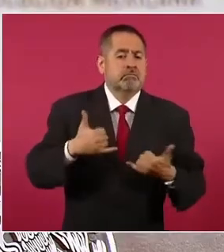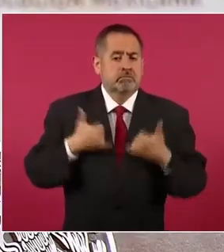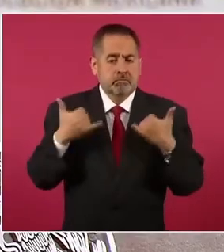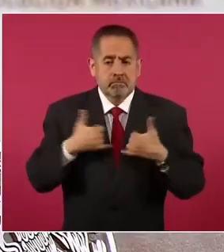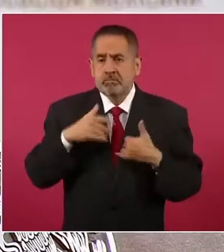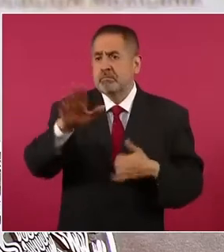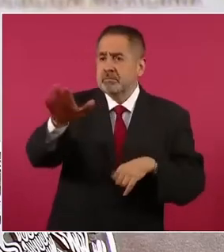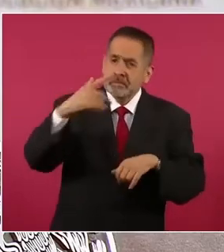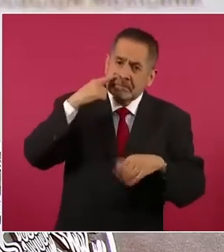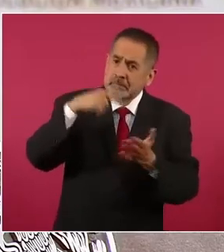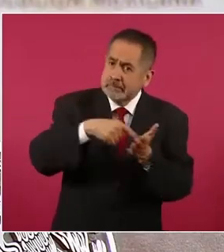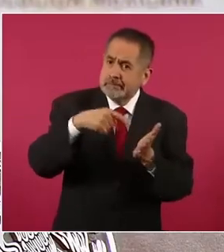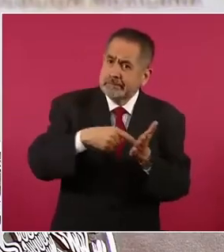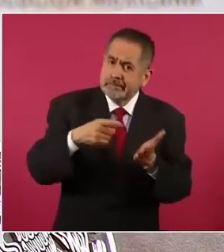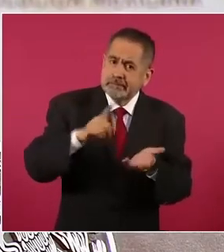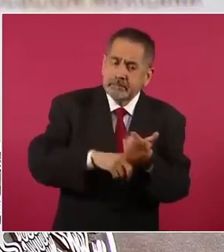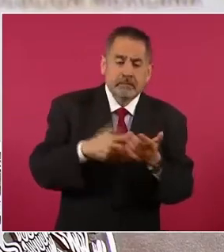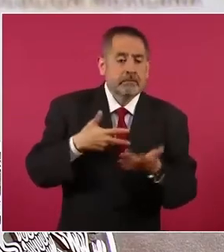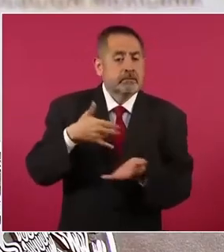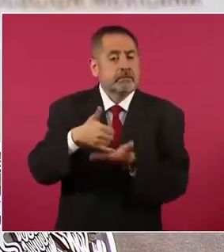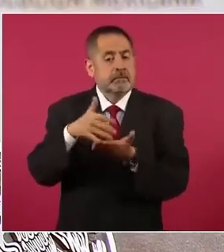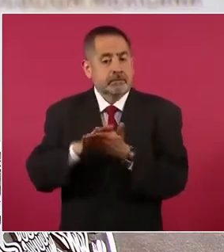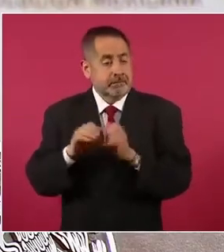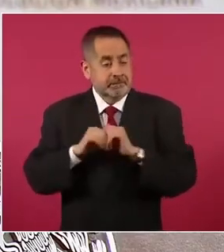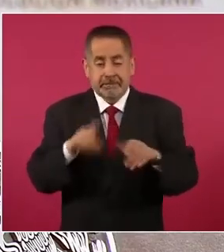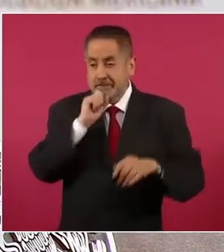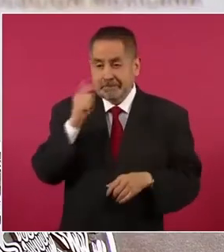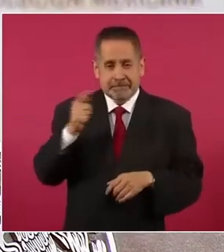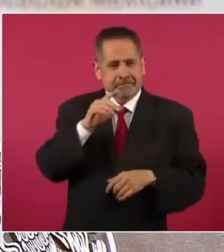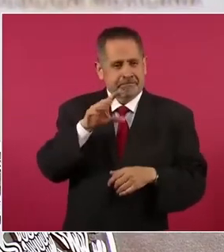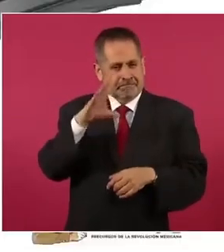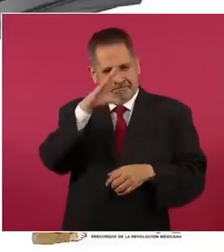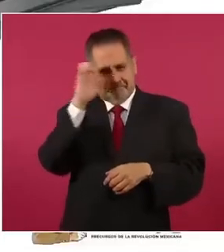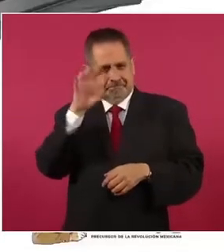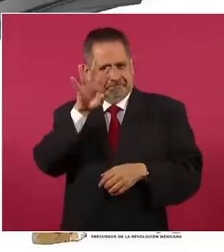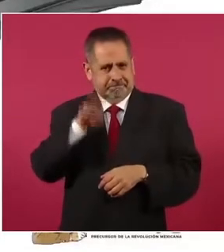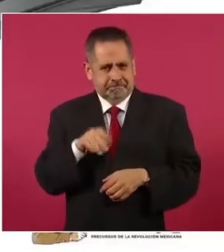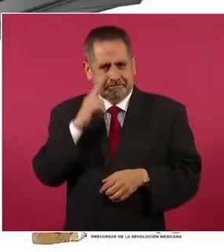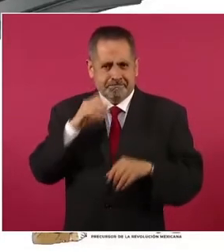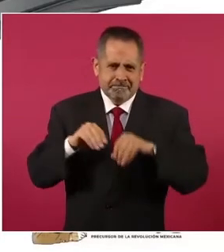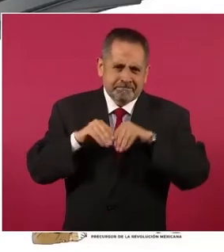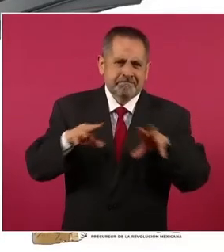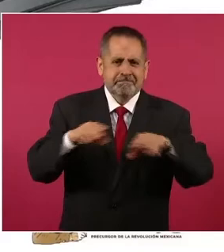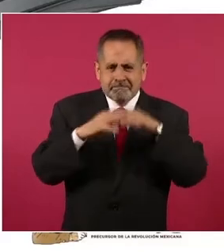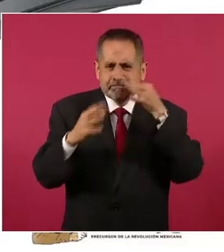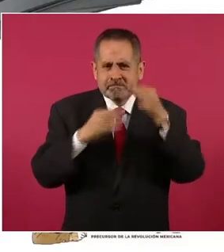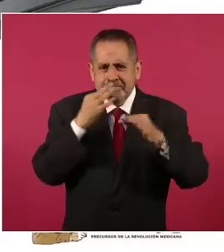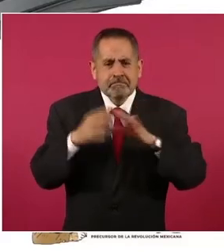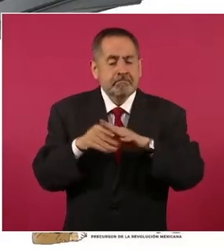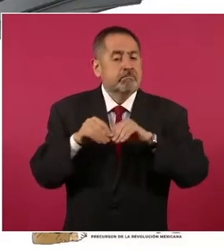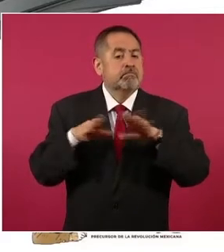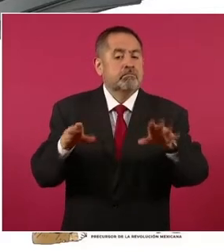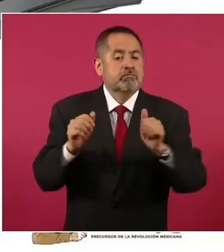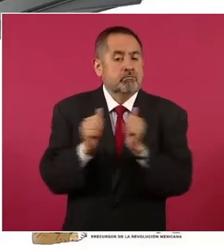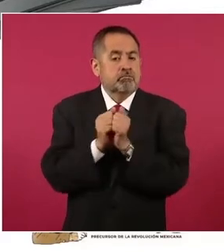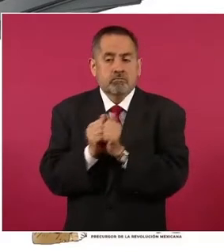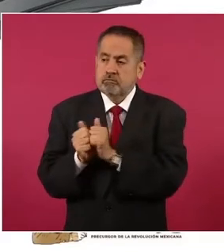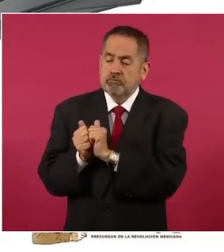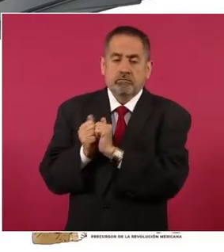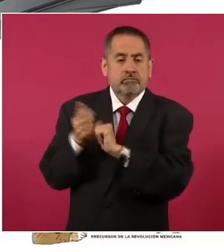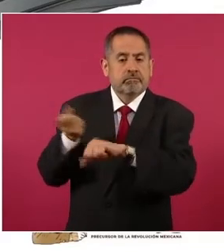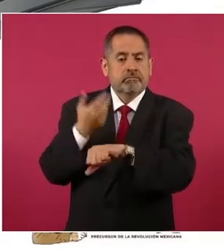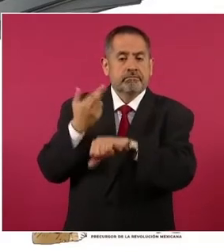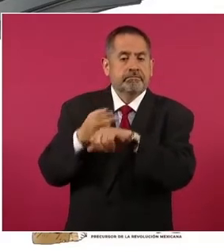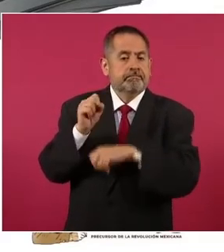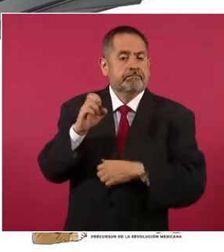habíamos encontrado. Publicamos esta misma cromatografía y otros elementos de fomento sanitario en conjunto con la Secretaría